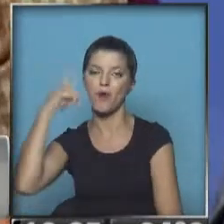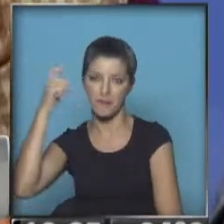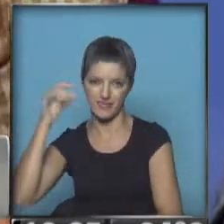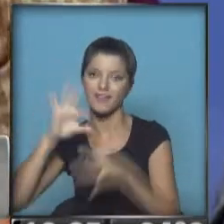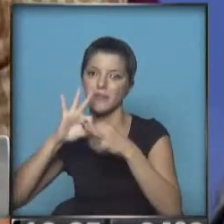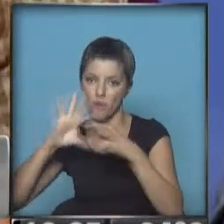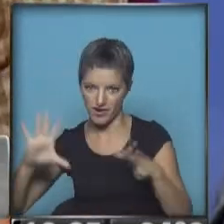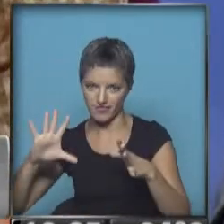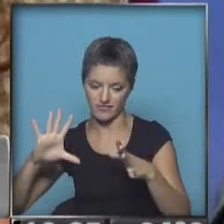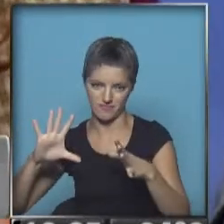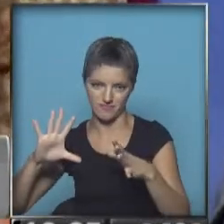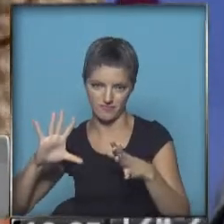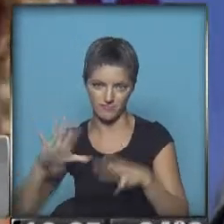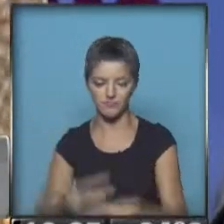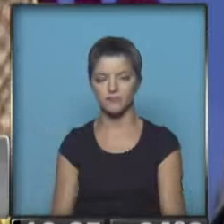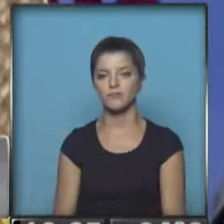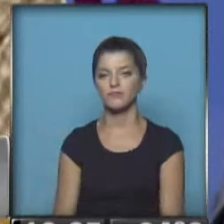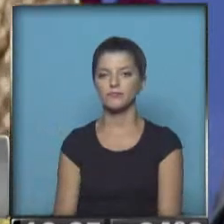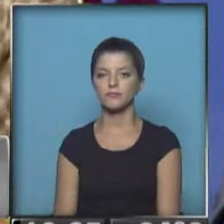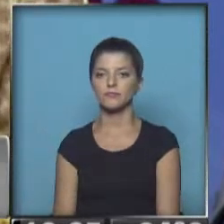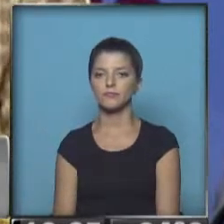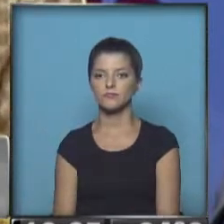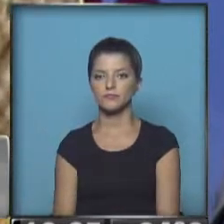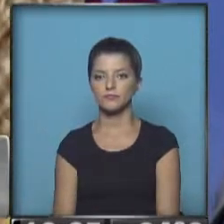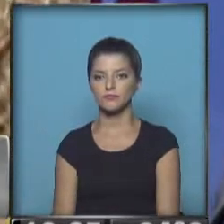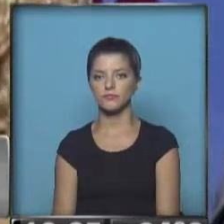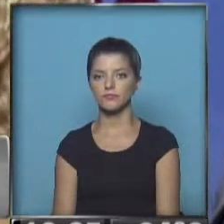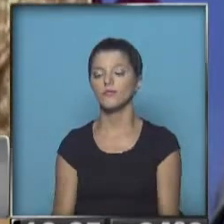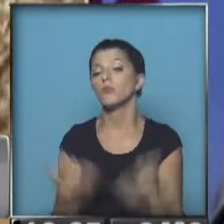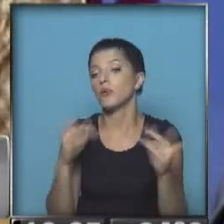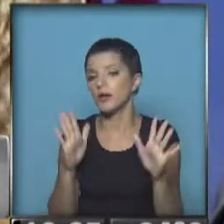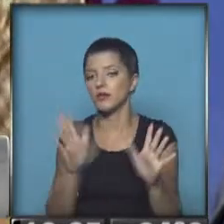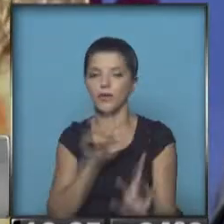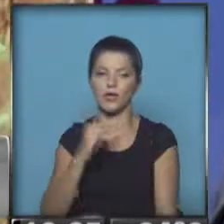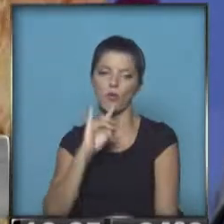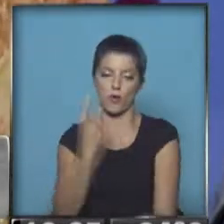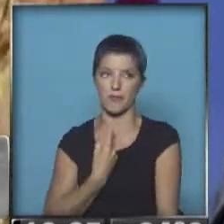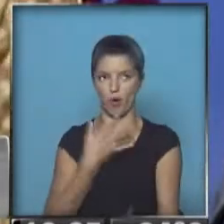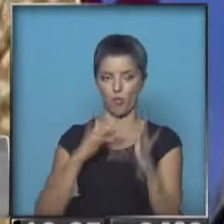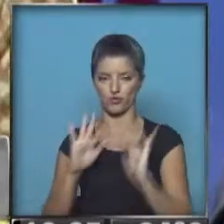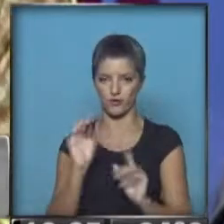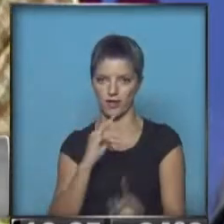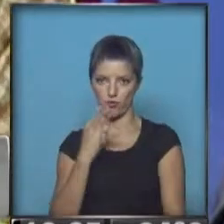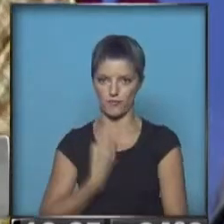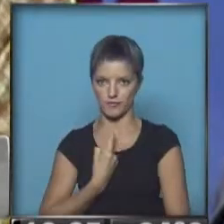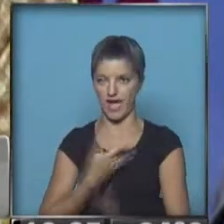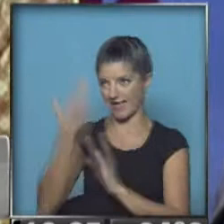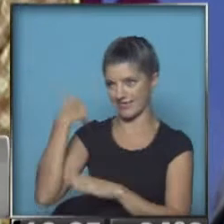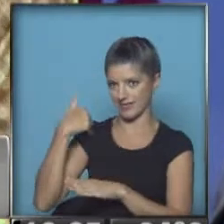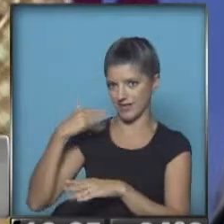que tal vez, y no es que uno quiera autojustificarse o justificar lo que pasó en otras